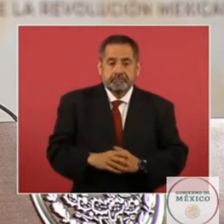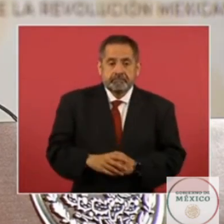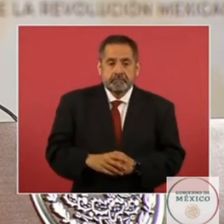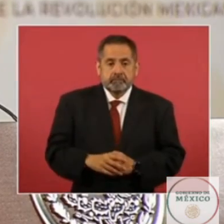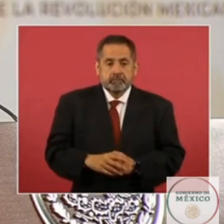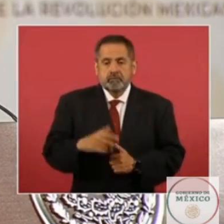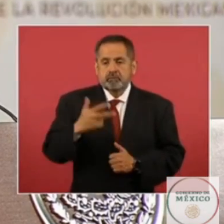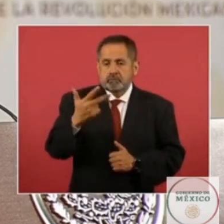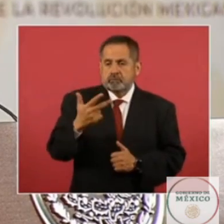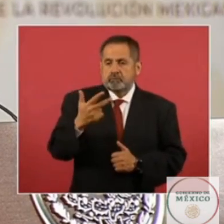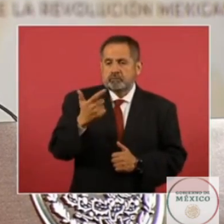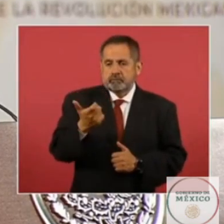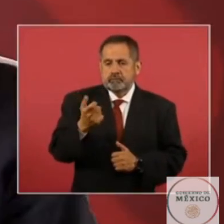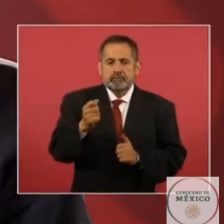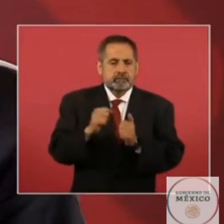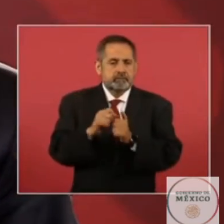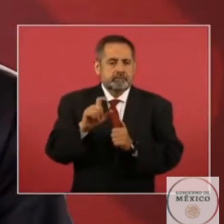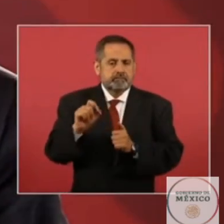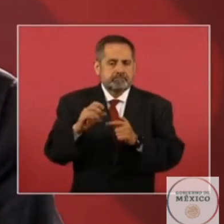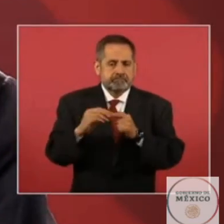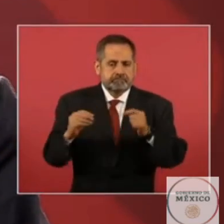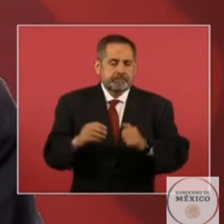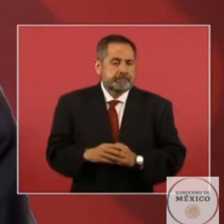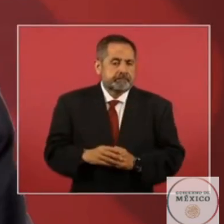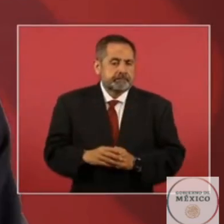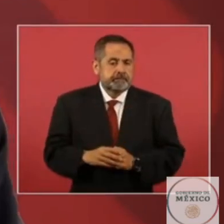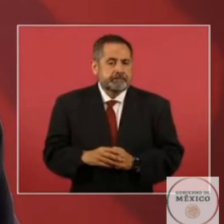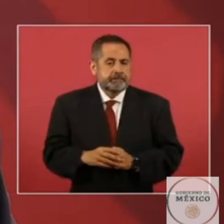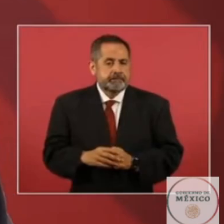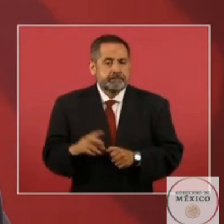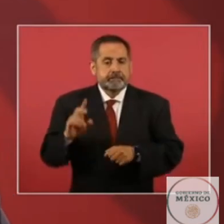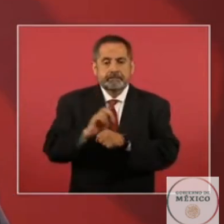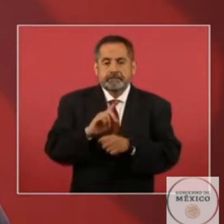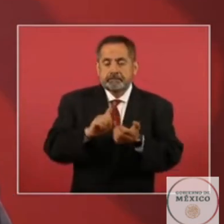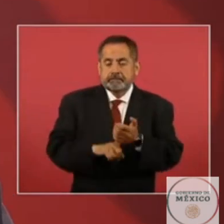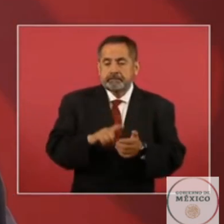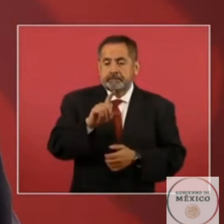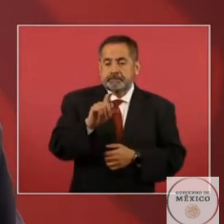16.008 pesos con 20 centavos. El